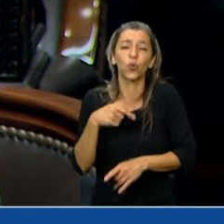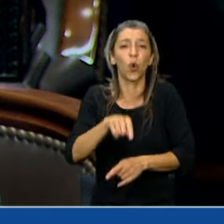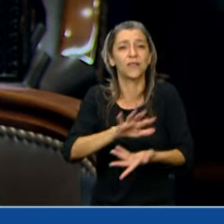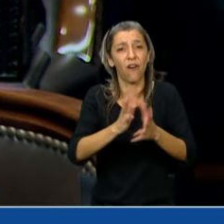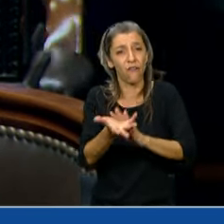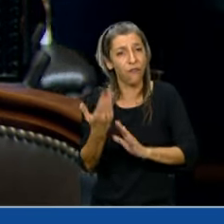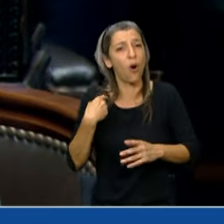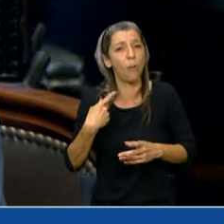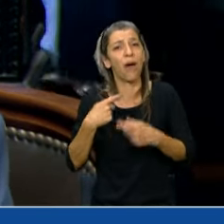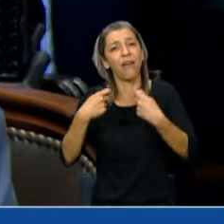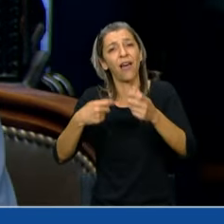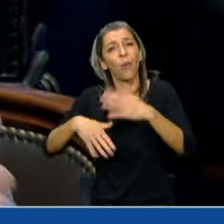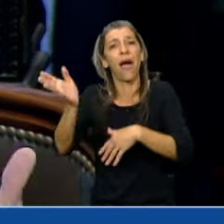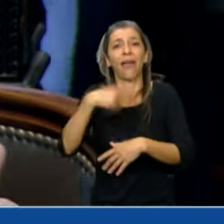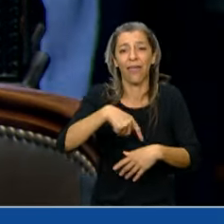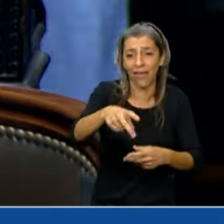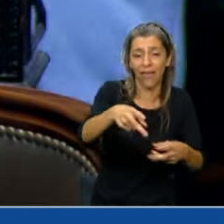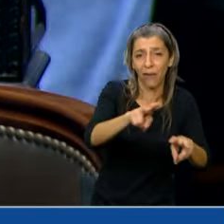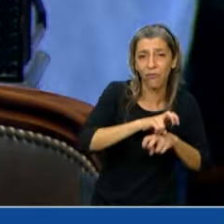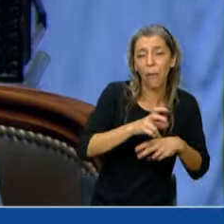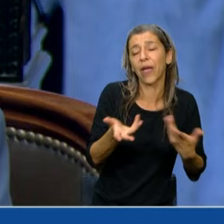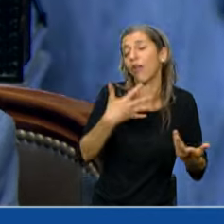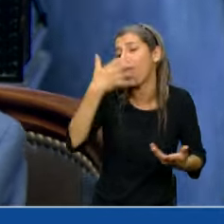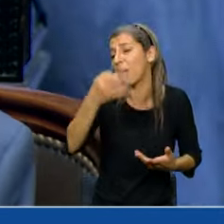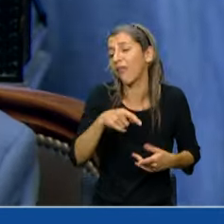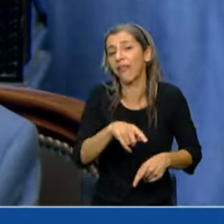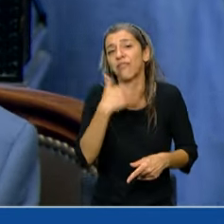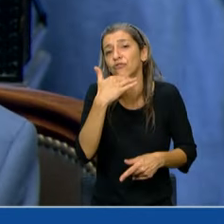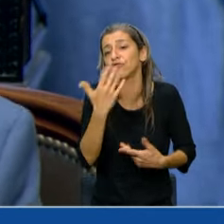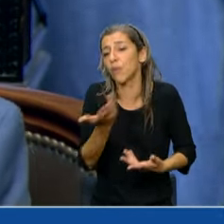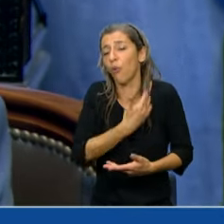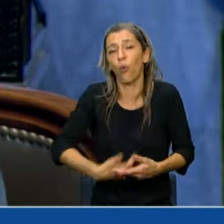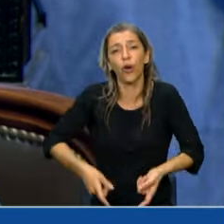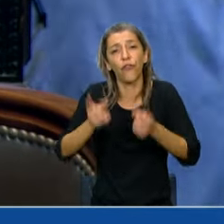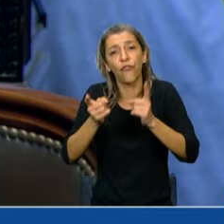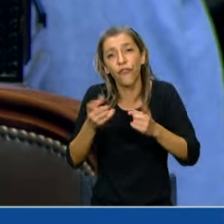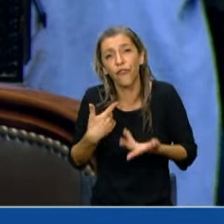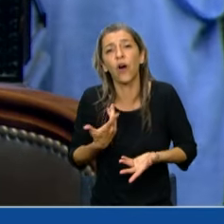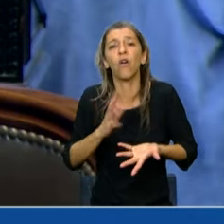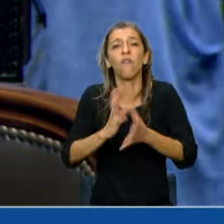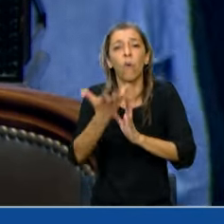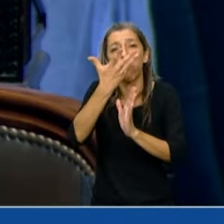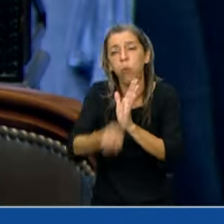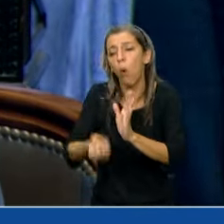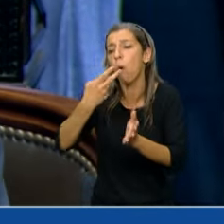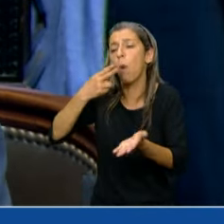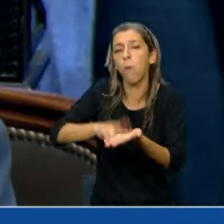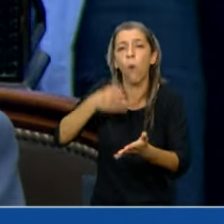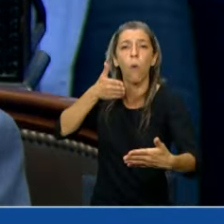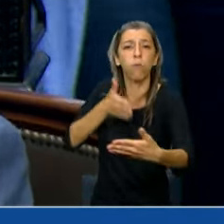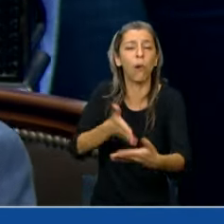Siguen con estas prácticas de retenciones de de controles de trabas que van a dificultar este